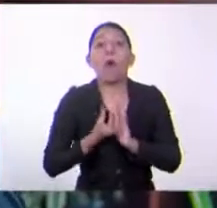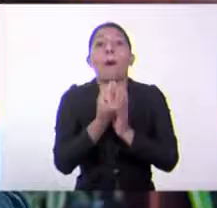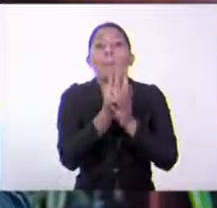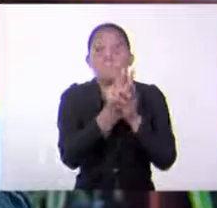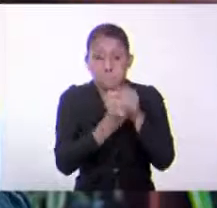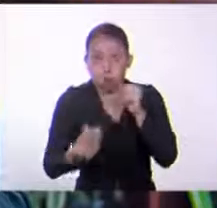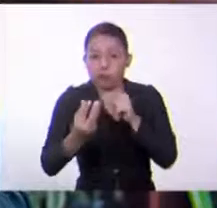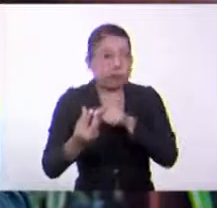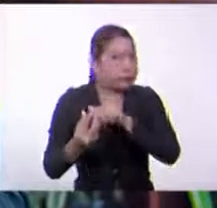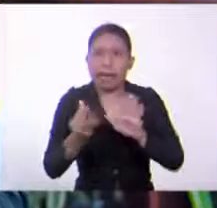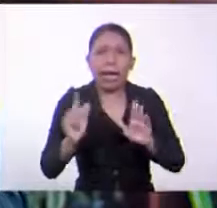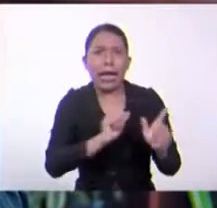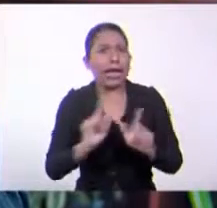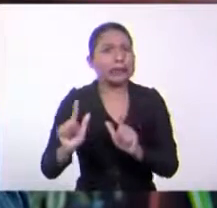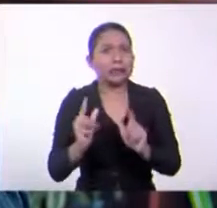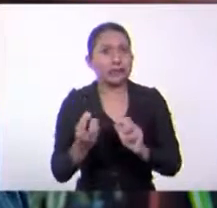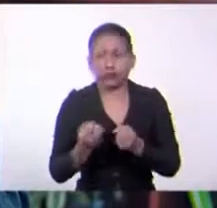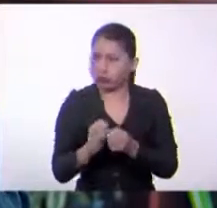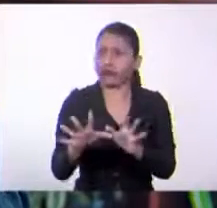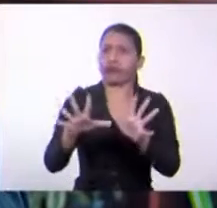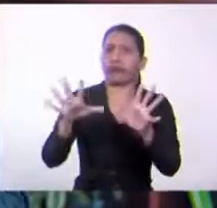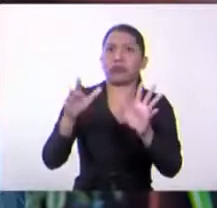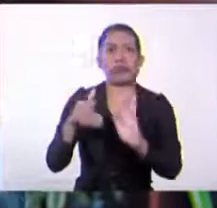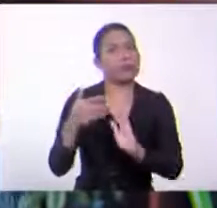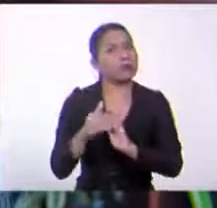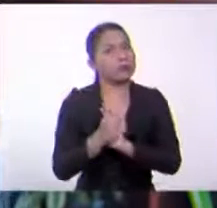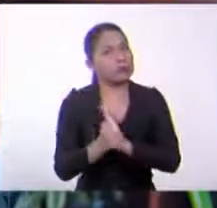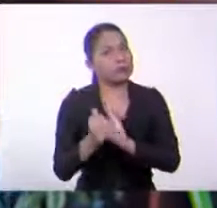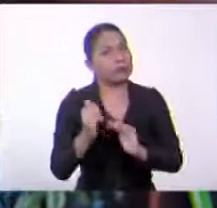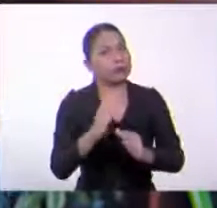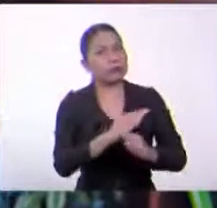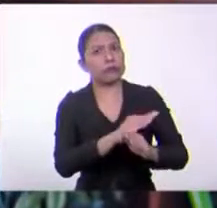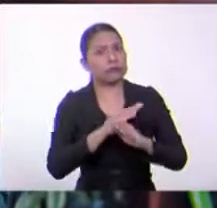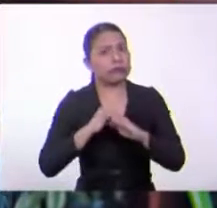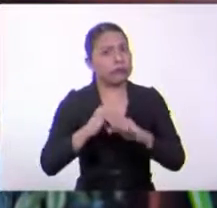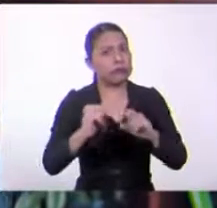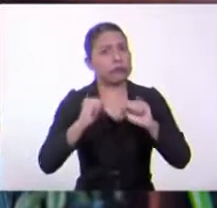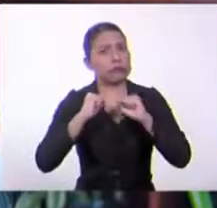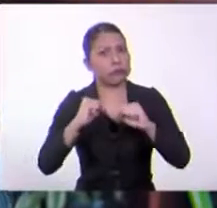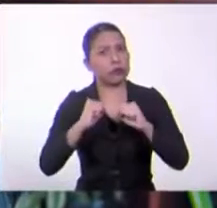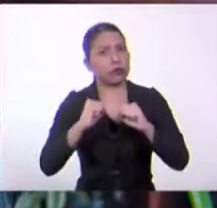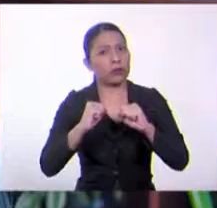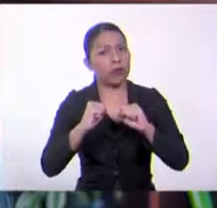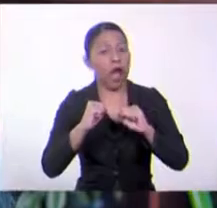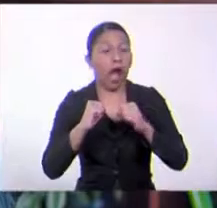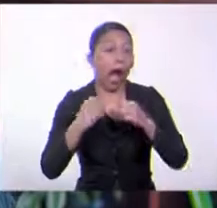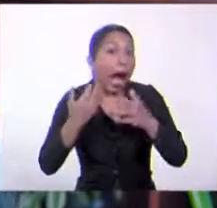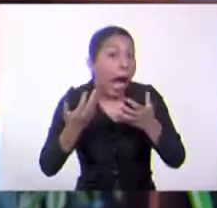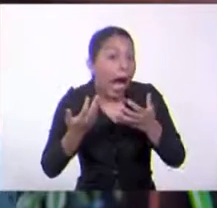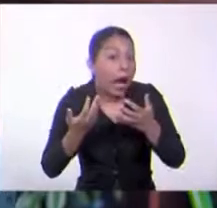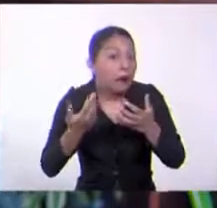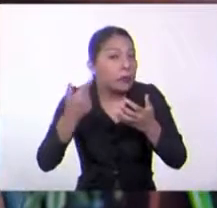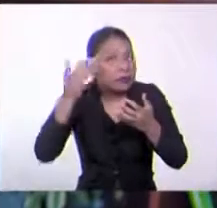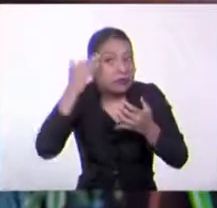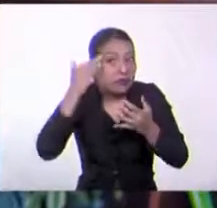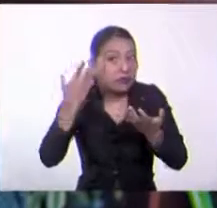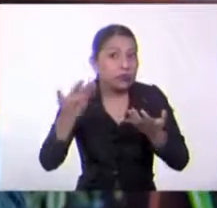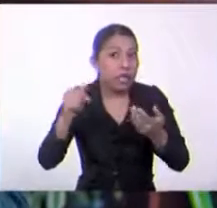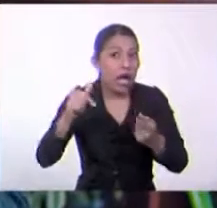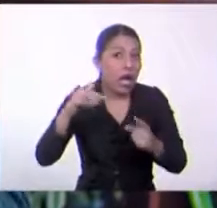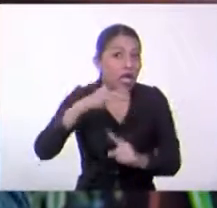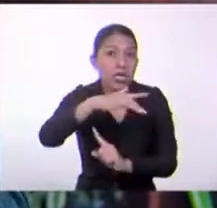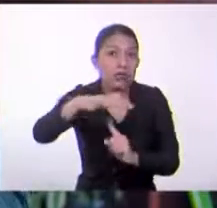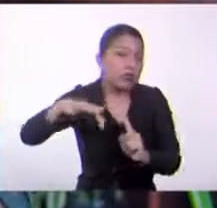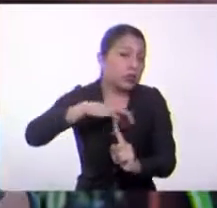ovovivíparos una doble protección. Aparte de protegerlos contra las condiciones